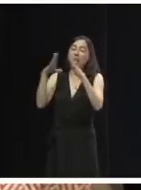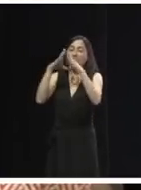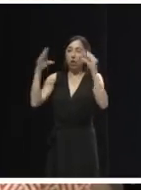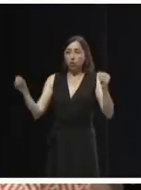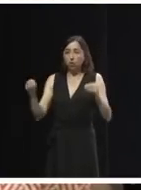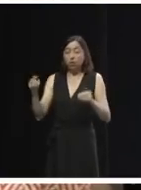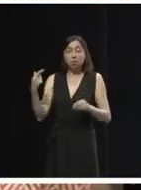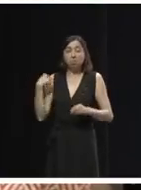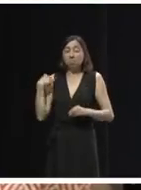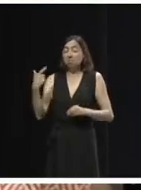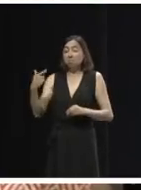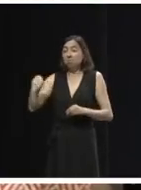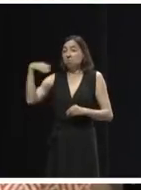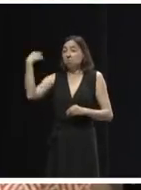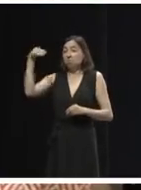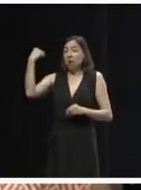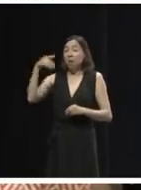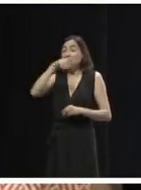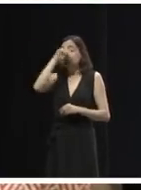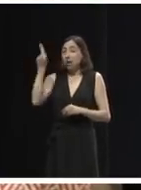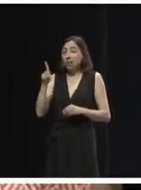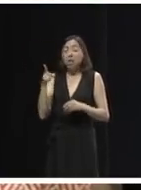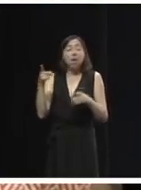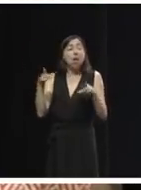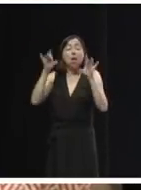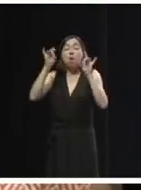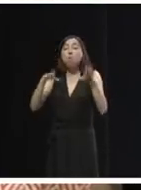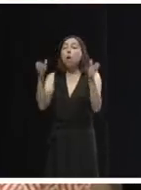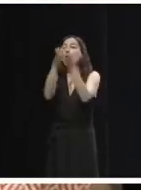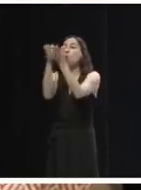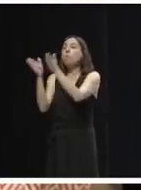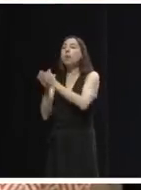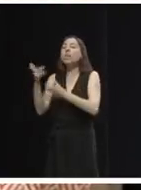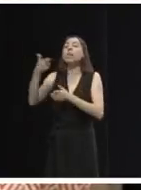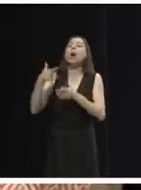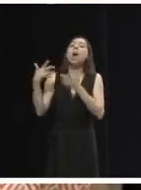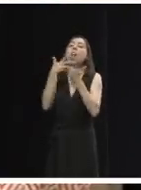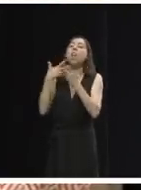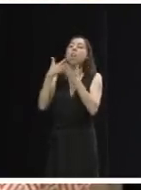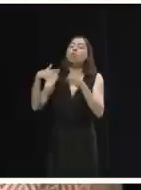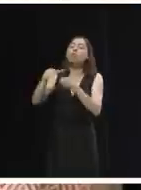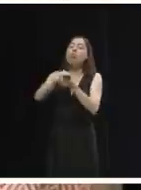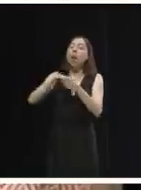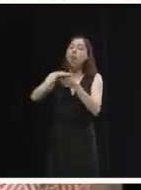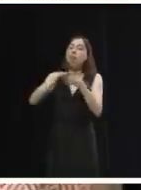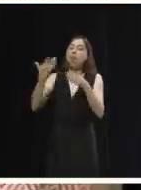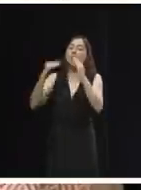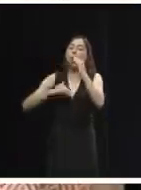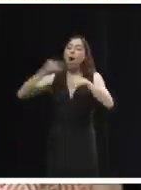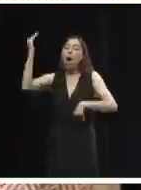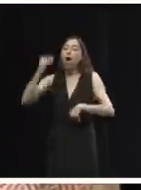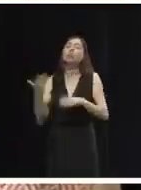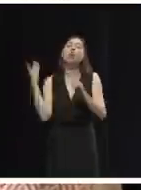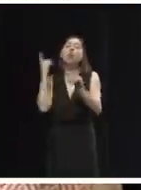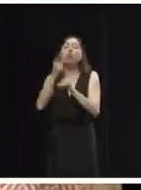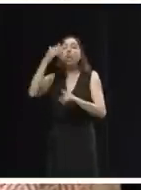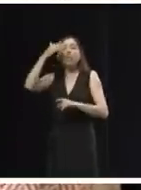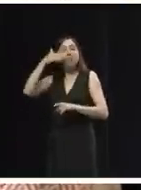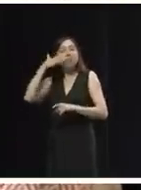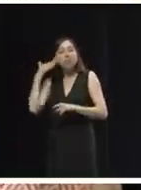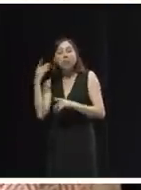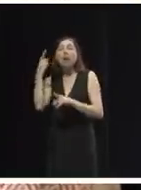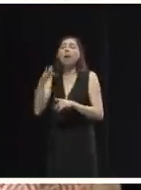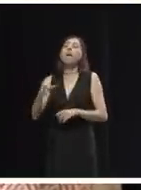los compañeros y compañeras que luchan en los barrios hartos por la dignidad frente al oligopolio eléctrico en favor de los